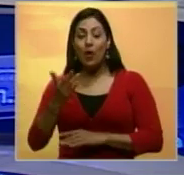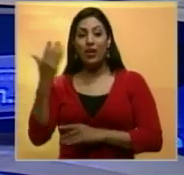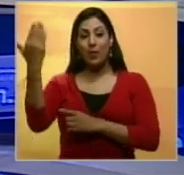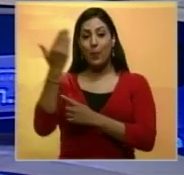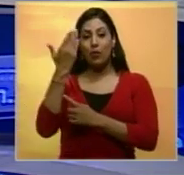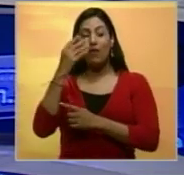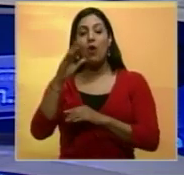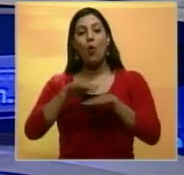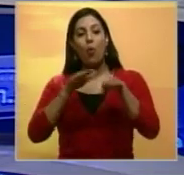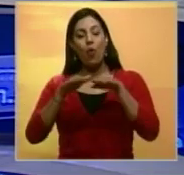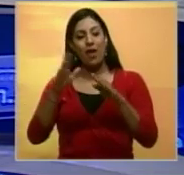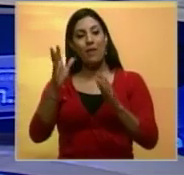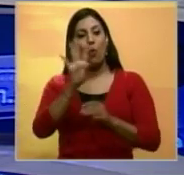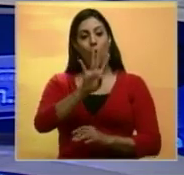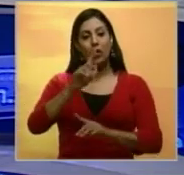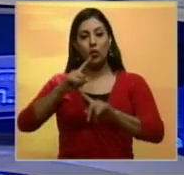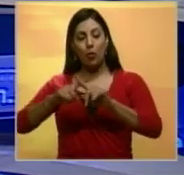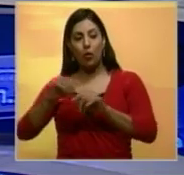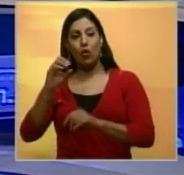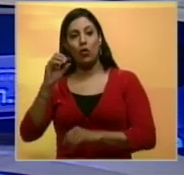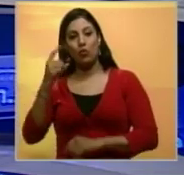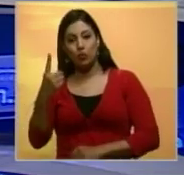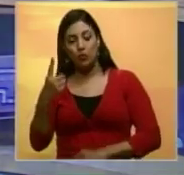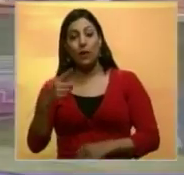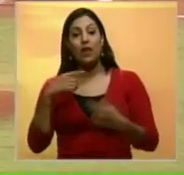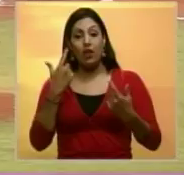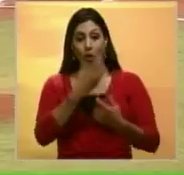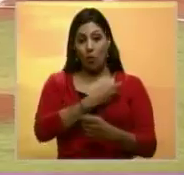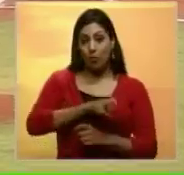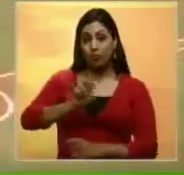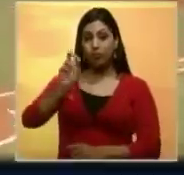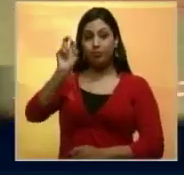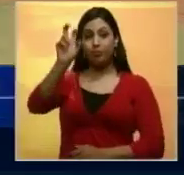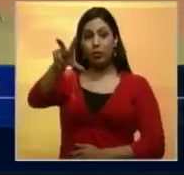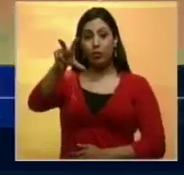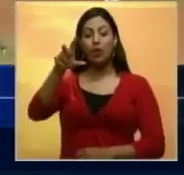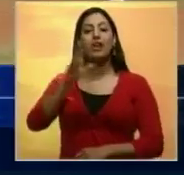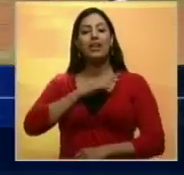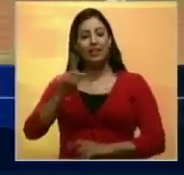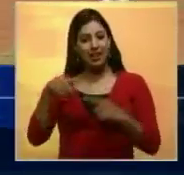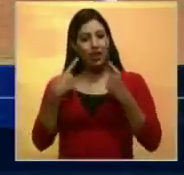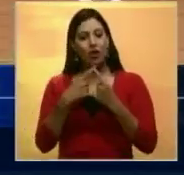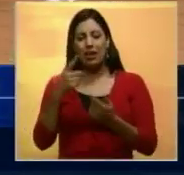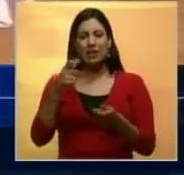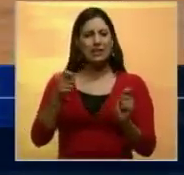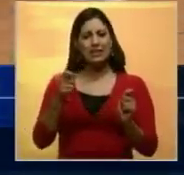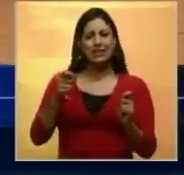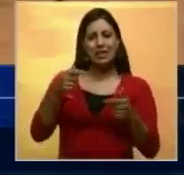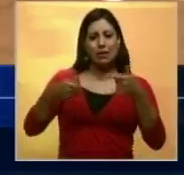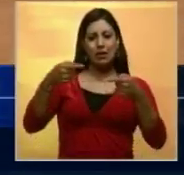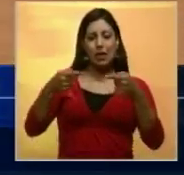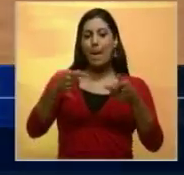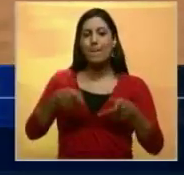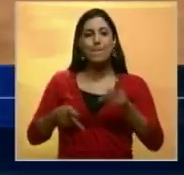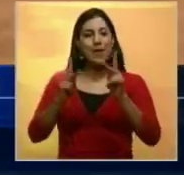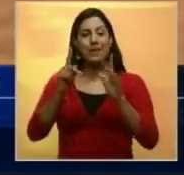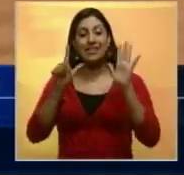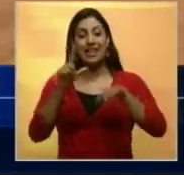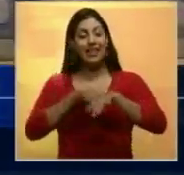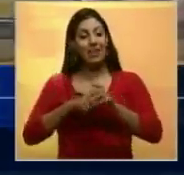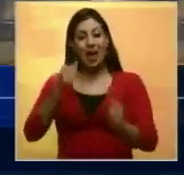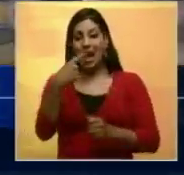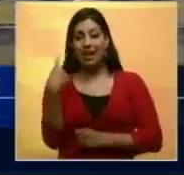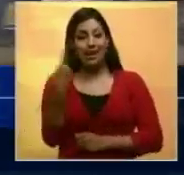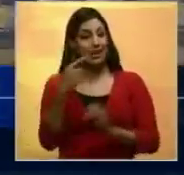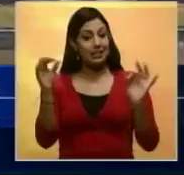derrotados este jueves por Caribes 4-1. El lanzador Daryl Thompson estuvo intratable en la lomita y no permitió carreras en 7 innings y